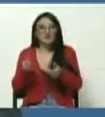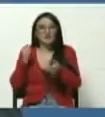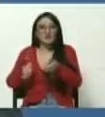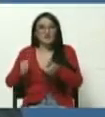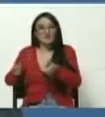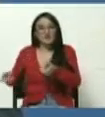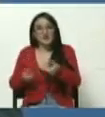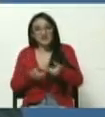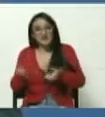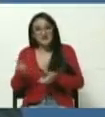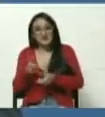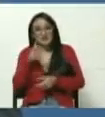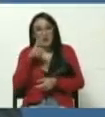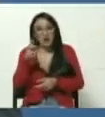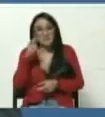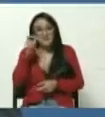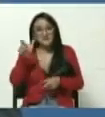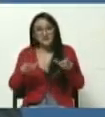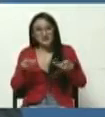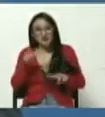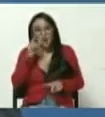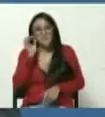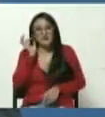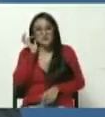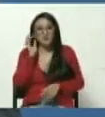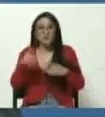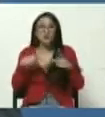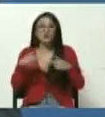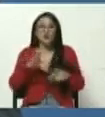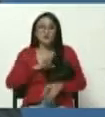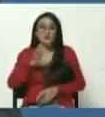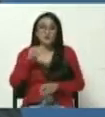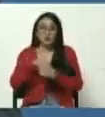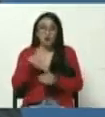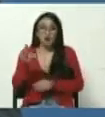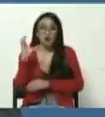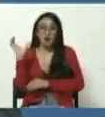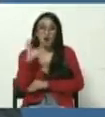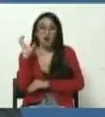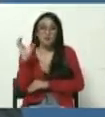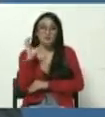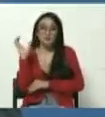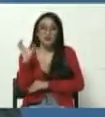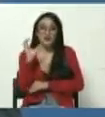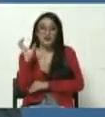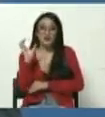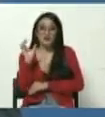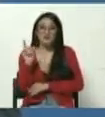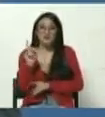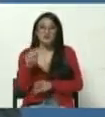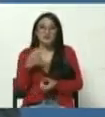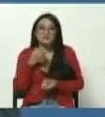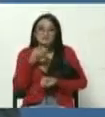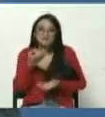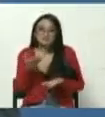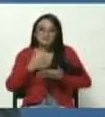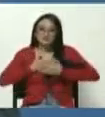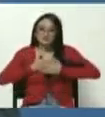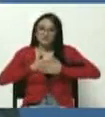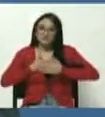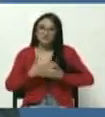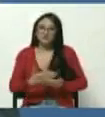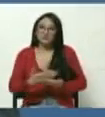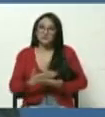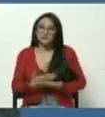a los campesinos y campesinas de Colombia, a los productores de Colombia, a quienes también les expresamos nuestra solidaridad, porque